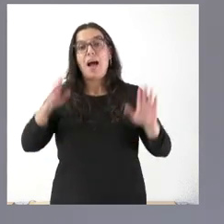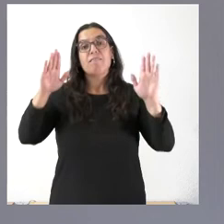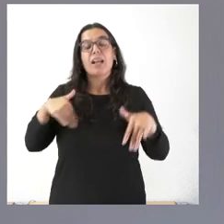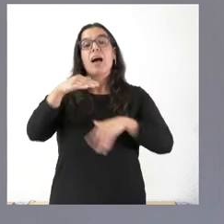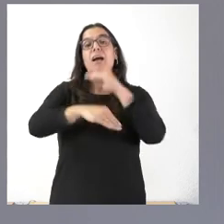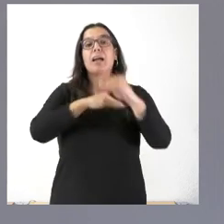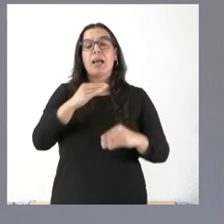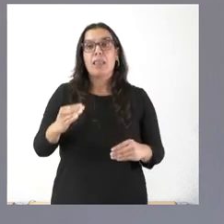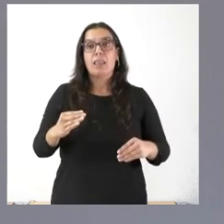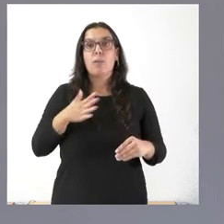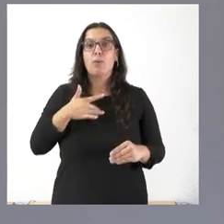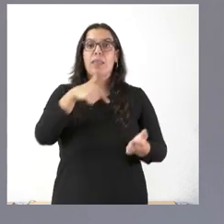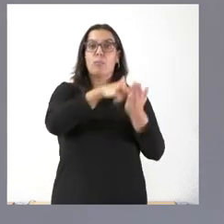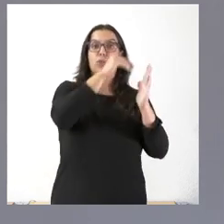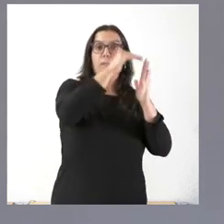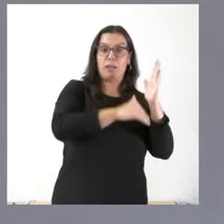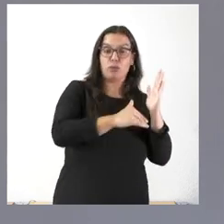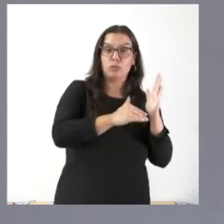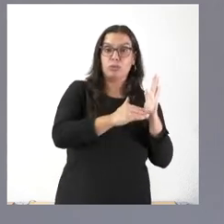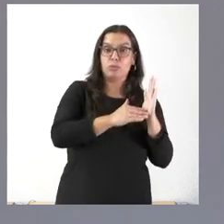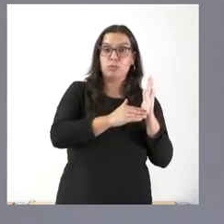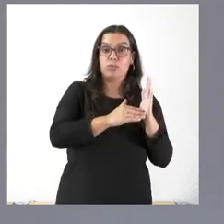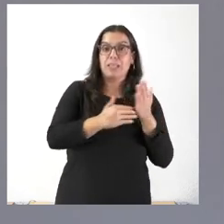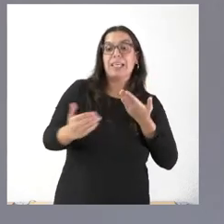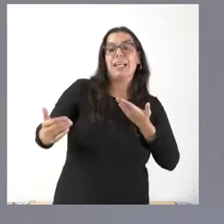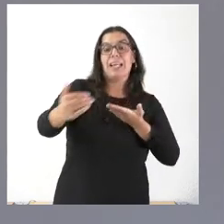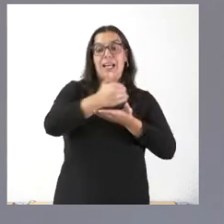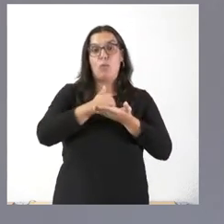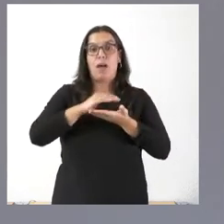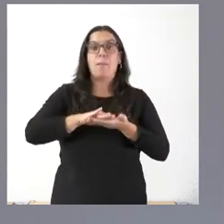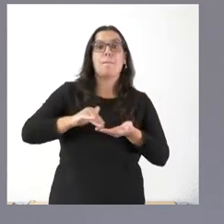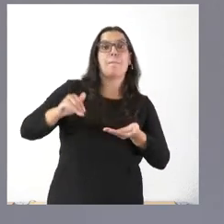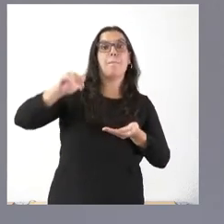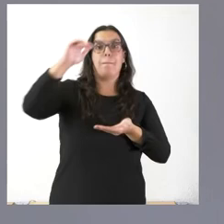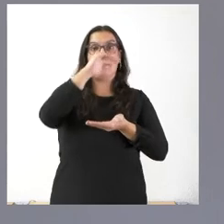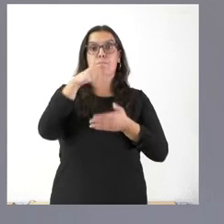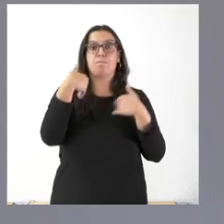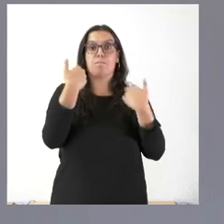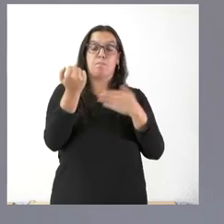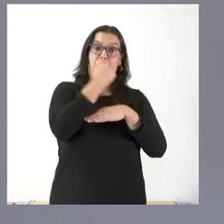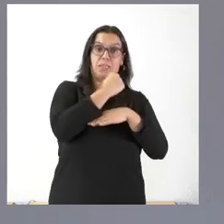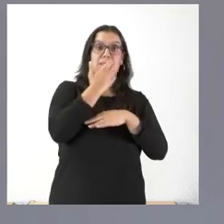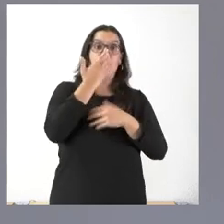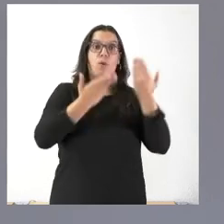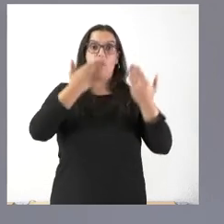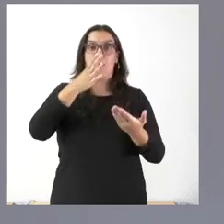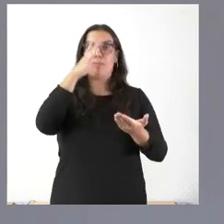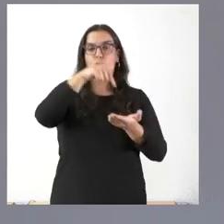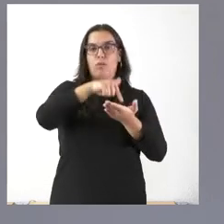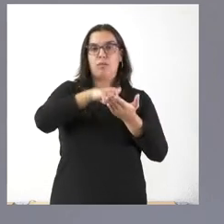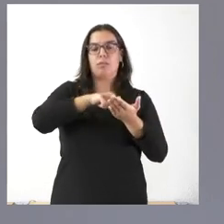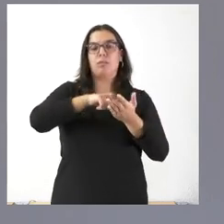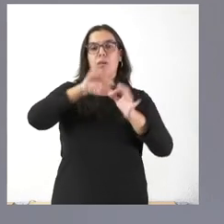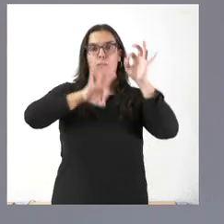hecho posible es bajar impuestos, recaudar una cantidad mayor como consecuencia de la evolución de las bases imponibles y de los